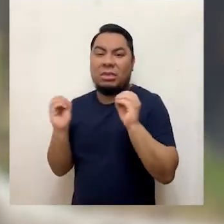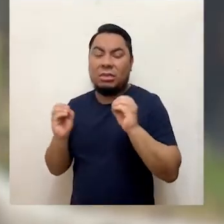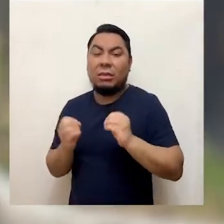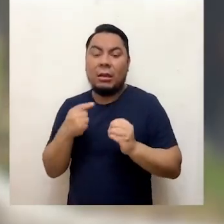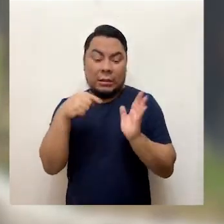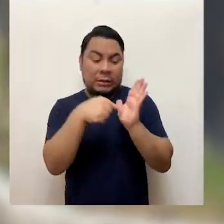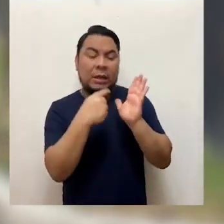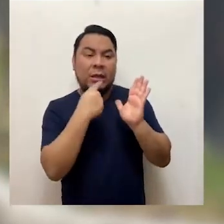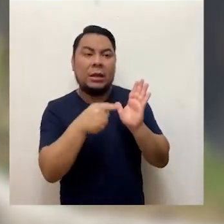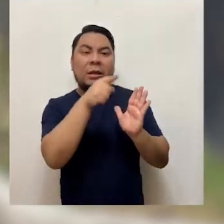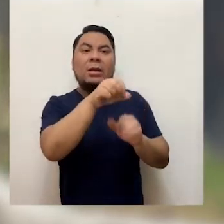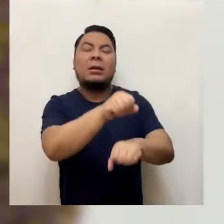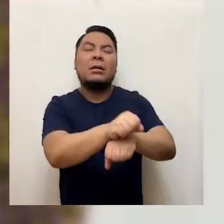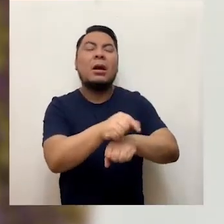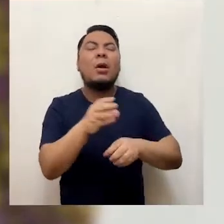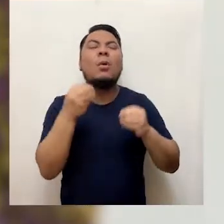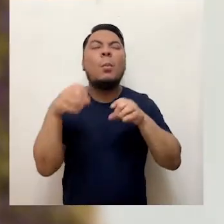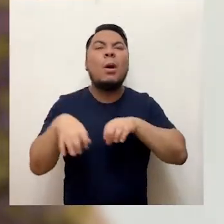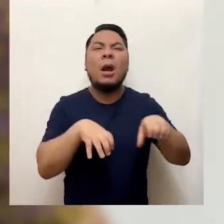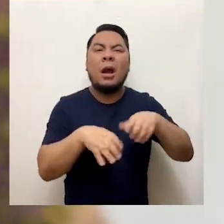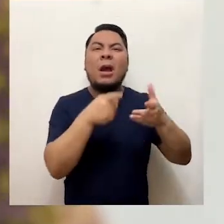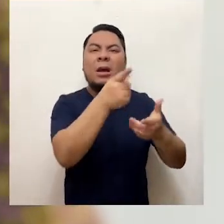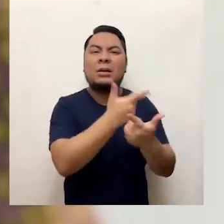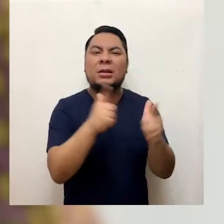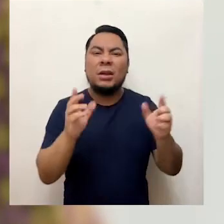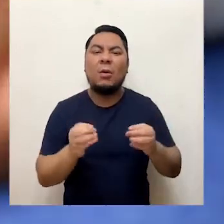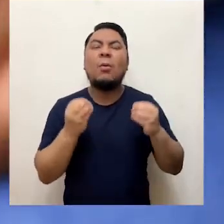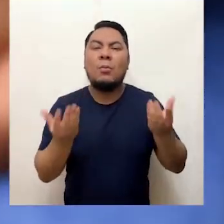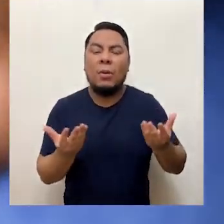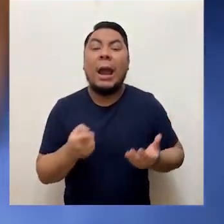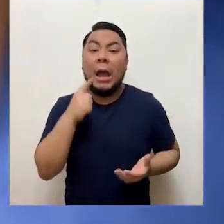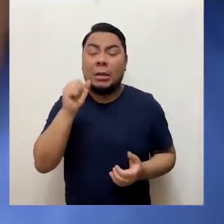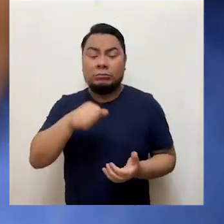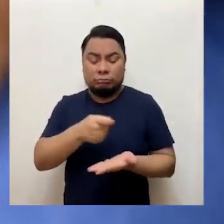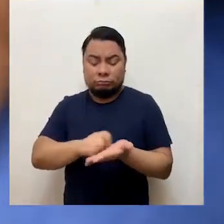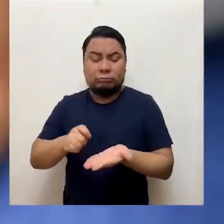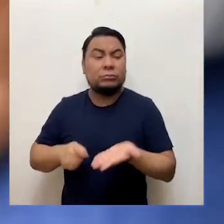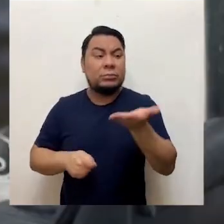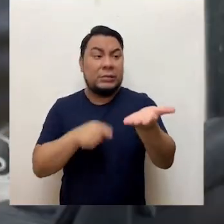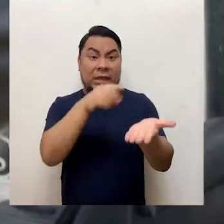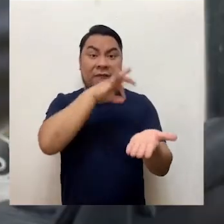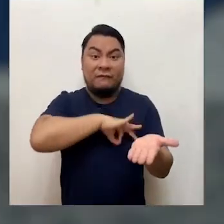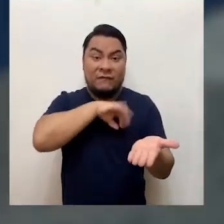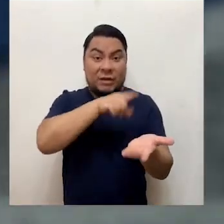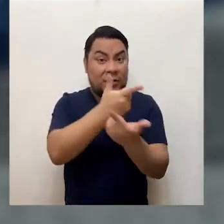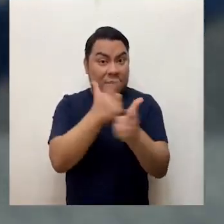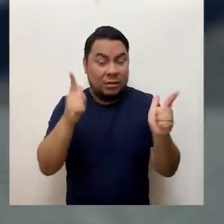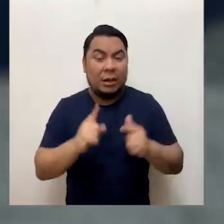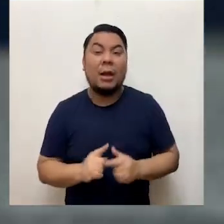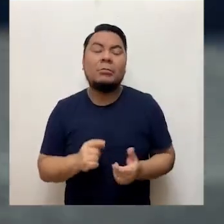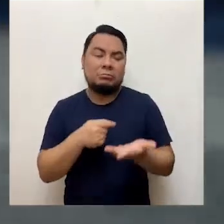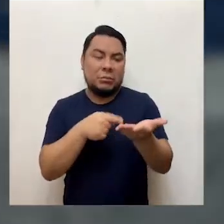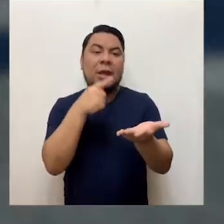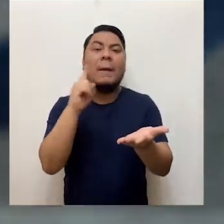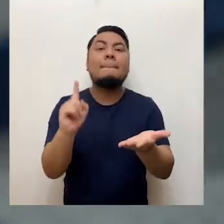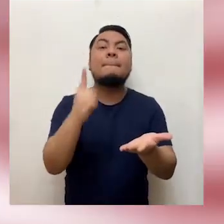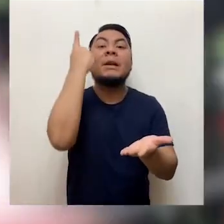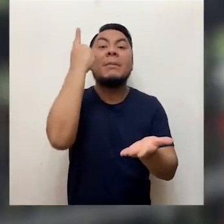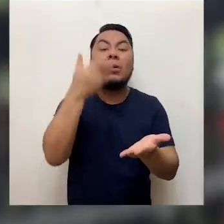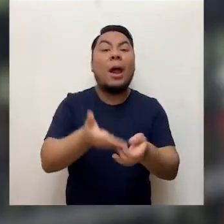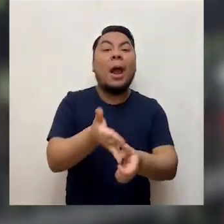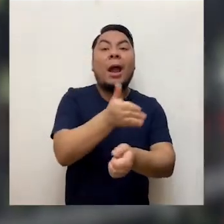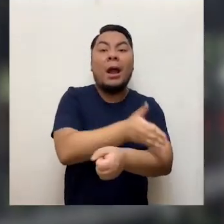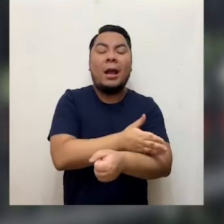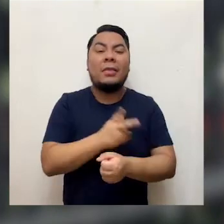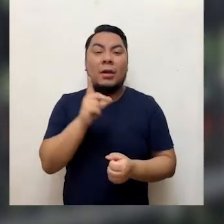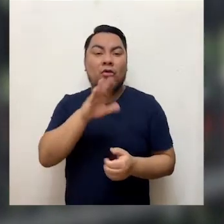y se encuentran en algún establecimiento penitenciario. Para que puedan acceder a este beneficio, deberán pagar el íntegro de las